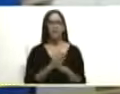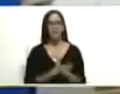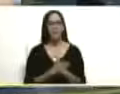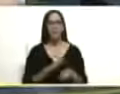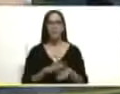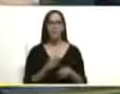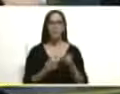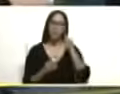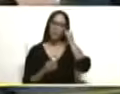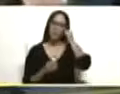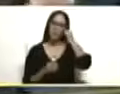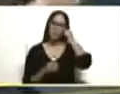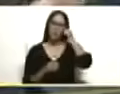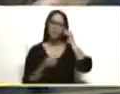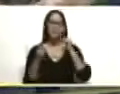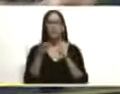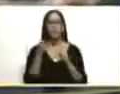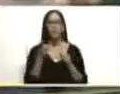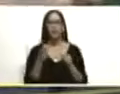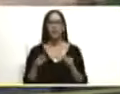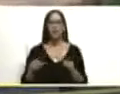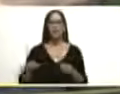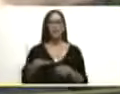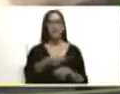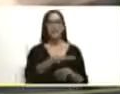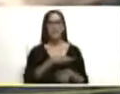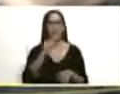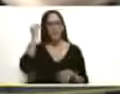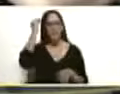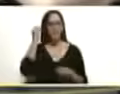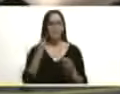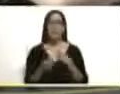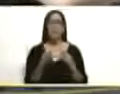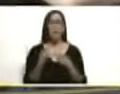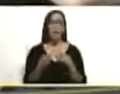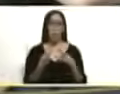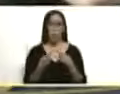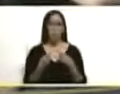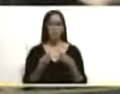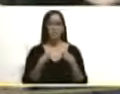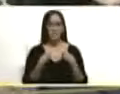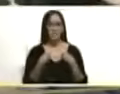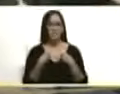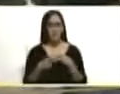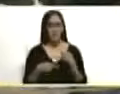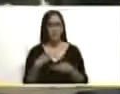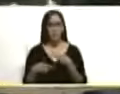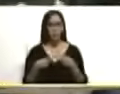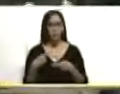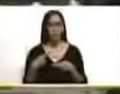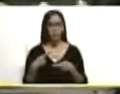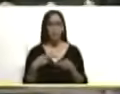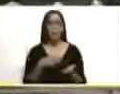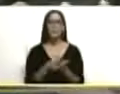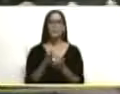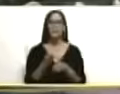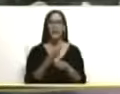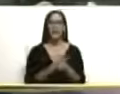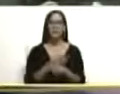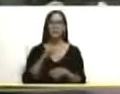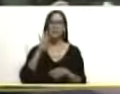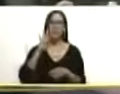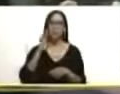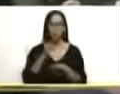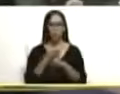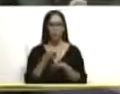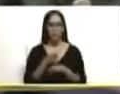a generalizar y creer que las cosas extraordinarias que se viven en revolución ocurrían antes en la Cuarta República.